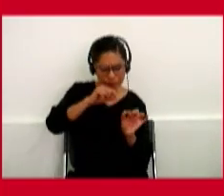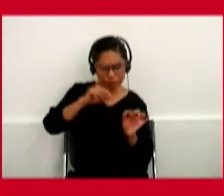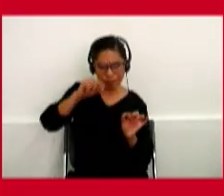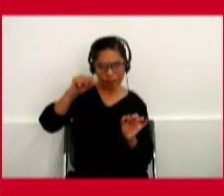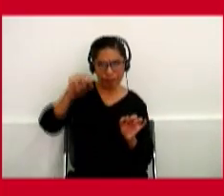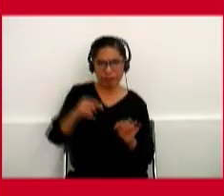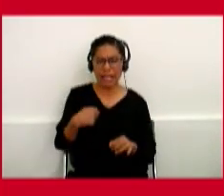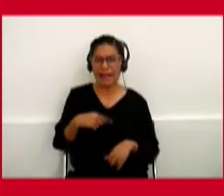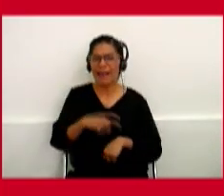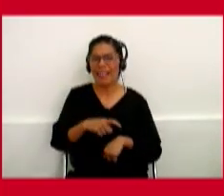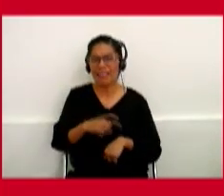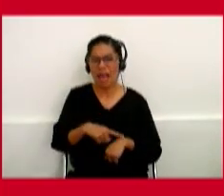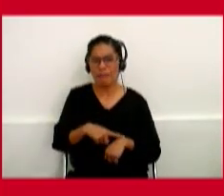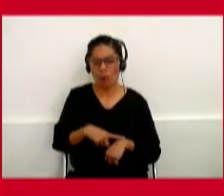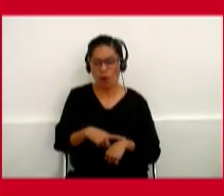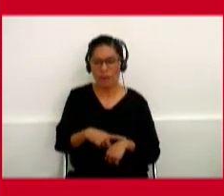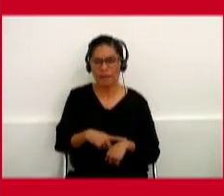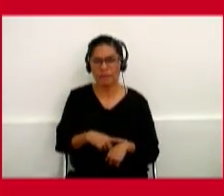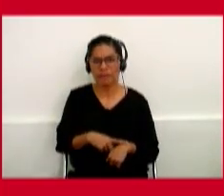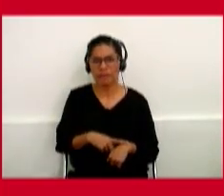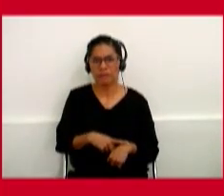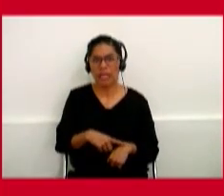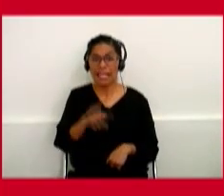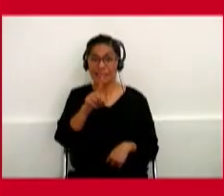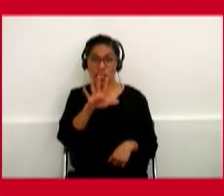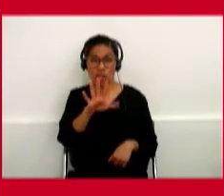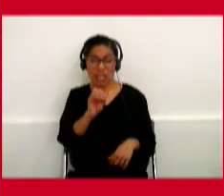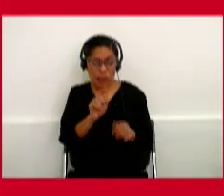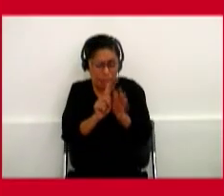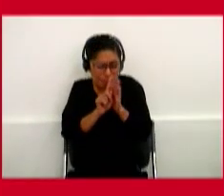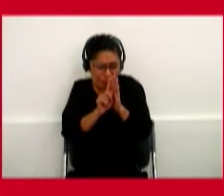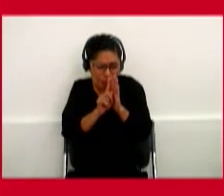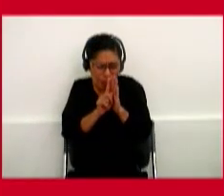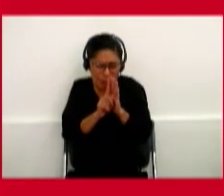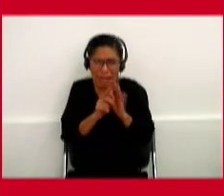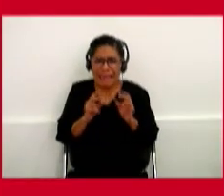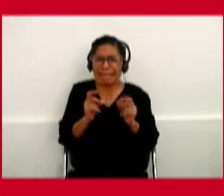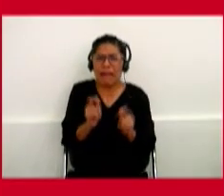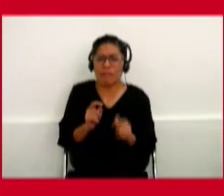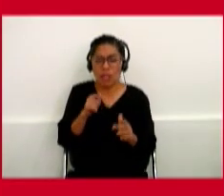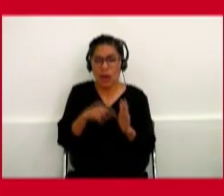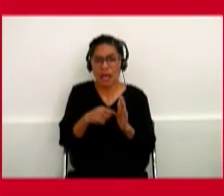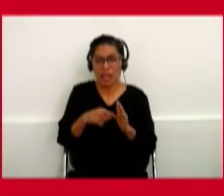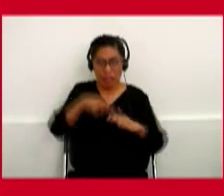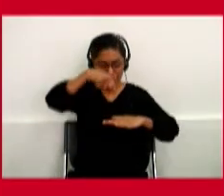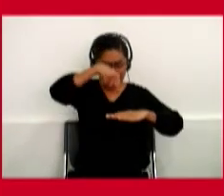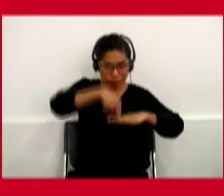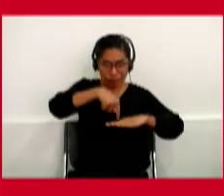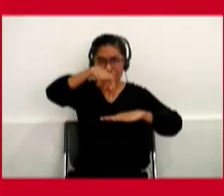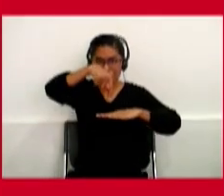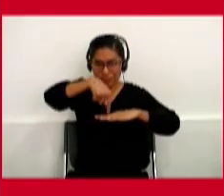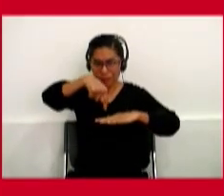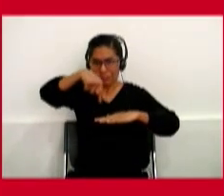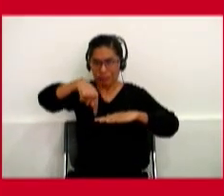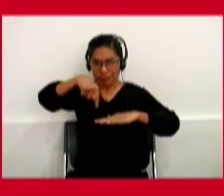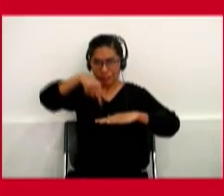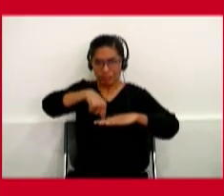tiempo que se logró en este caso fue 150 milisegundos de taladro a taladro en una